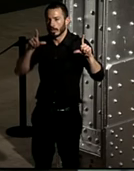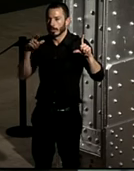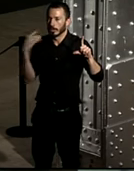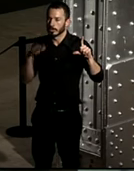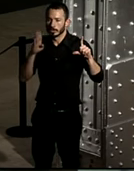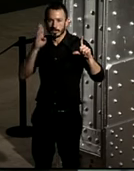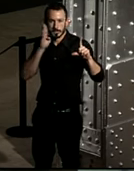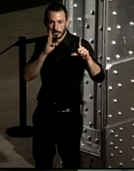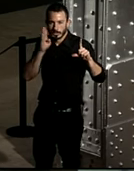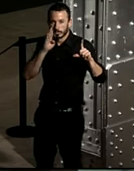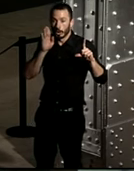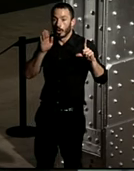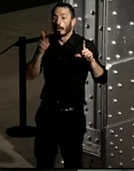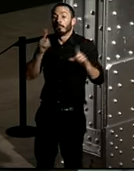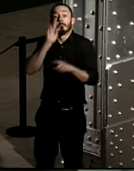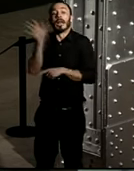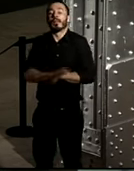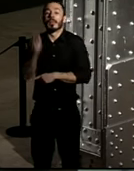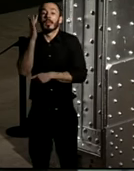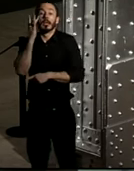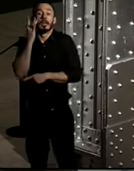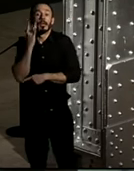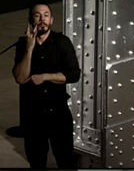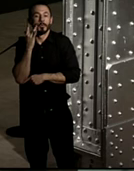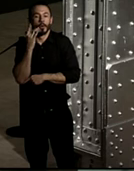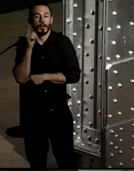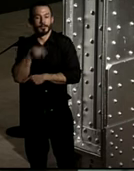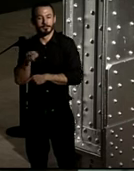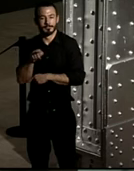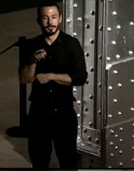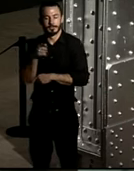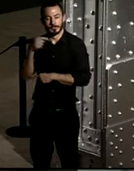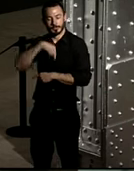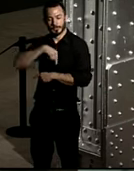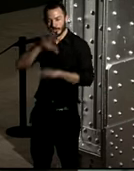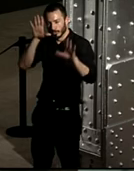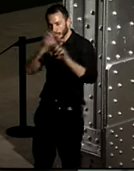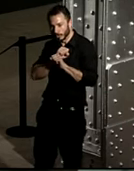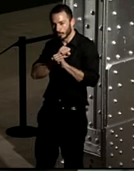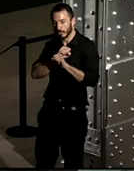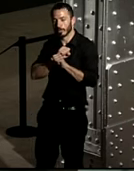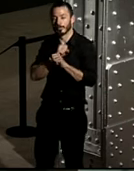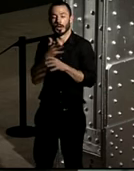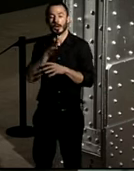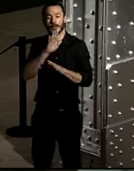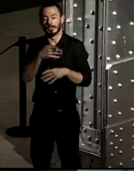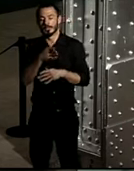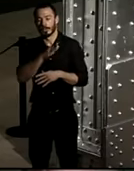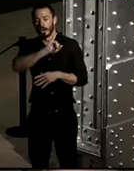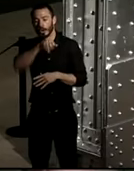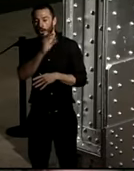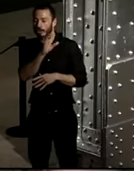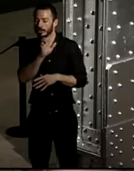¿no? Y bueno, todos tenemos nuestro lado oscuro, incluido José Coronado. Y nuestras bajas pasiones, pero ¿qué te aporta a ti José